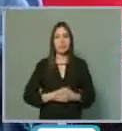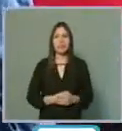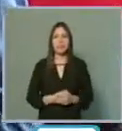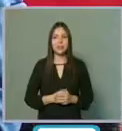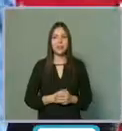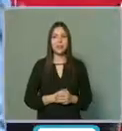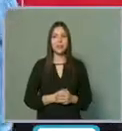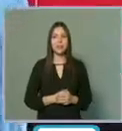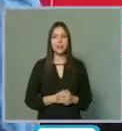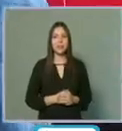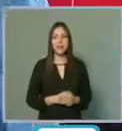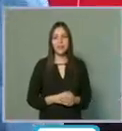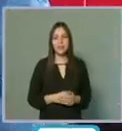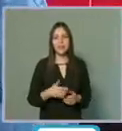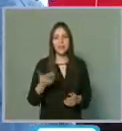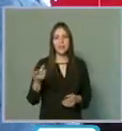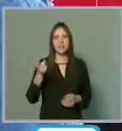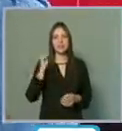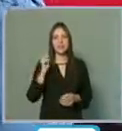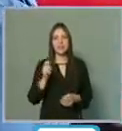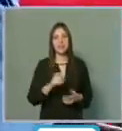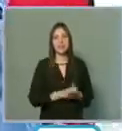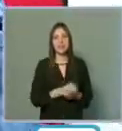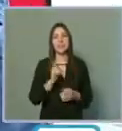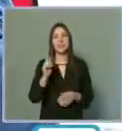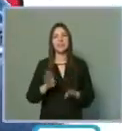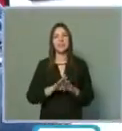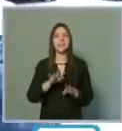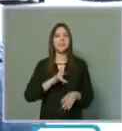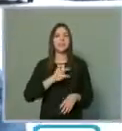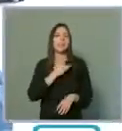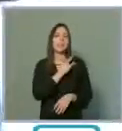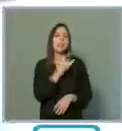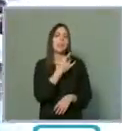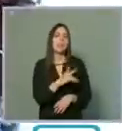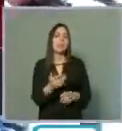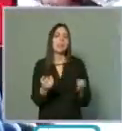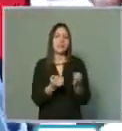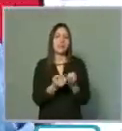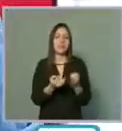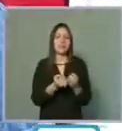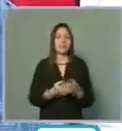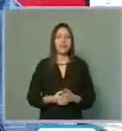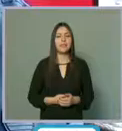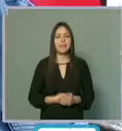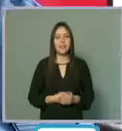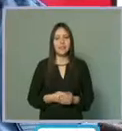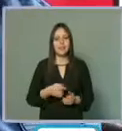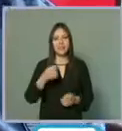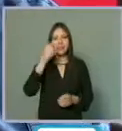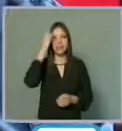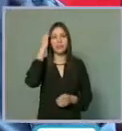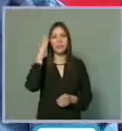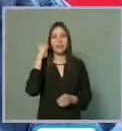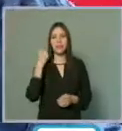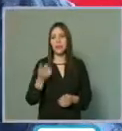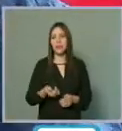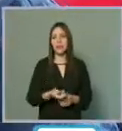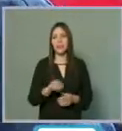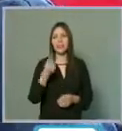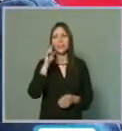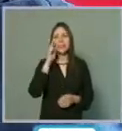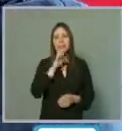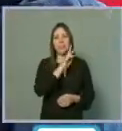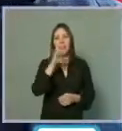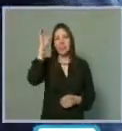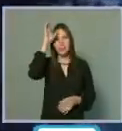Alberto, ay, hasta romántico me puse. Ya traigan unos boleros y como dicen por ahí, échale un ojito a